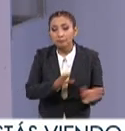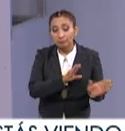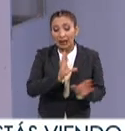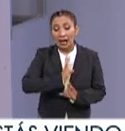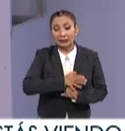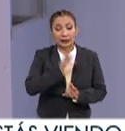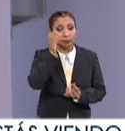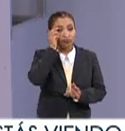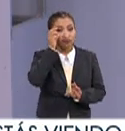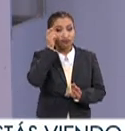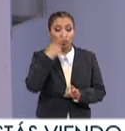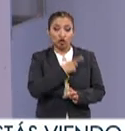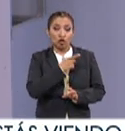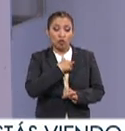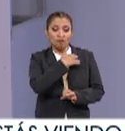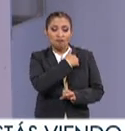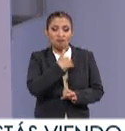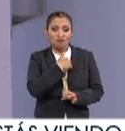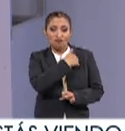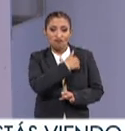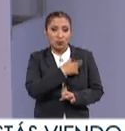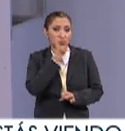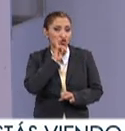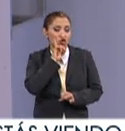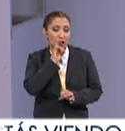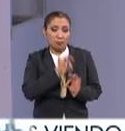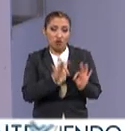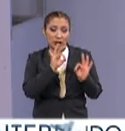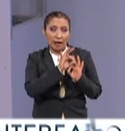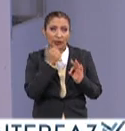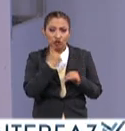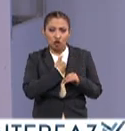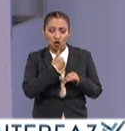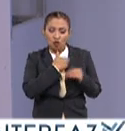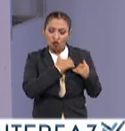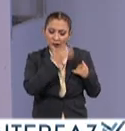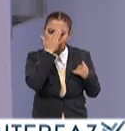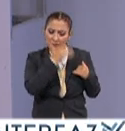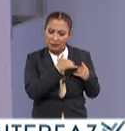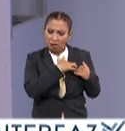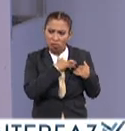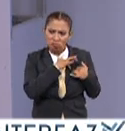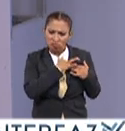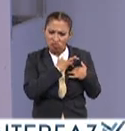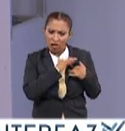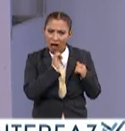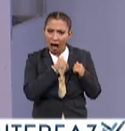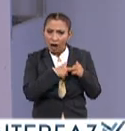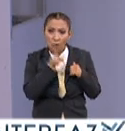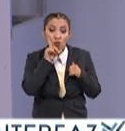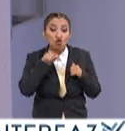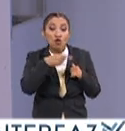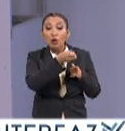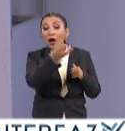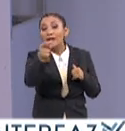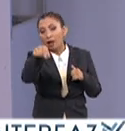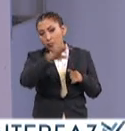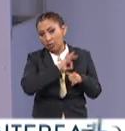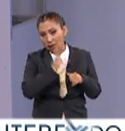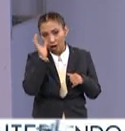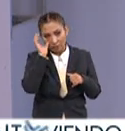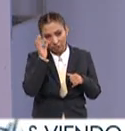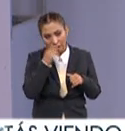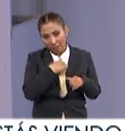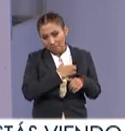cáncer de mama, pues la autoexploración. Es muy importante estar conscientes que cualquier mujer puede tener cáncer de